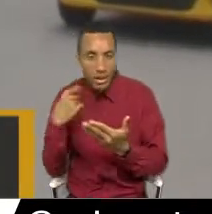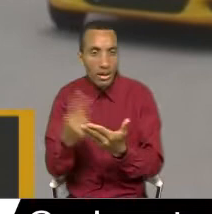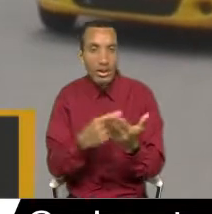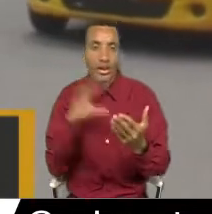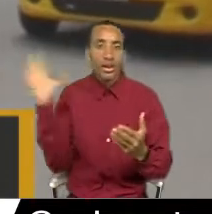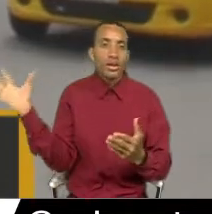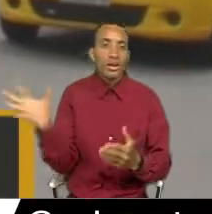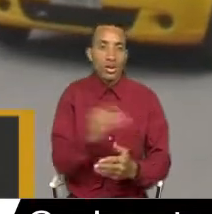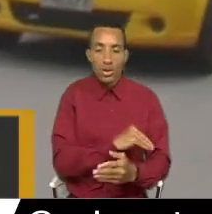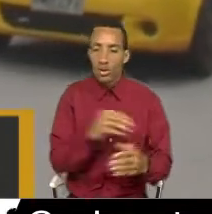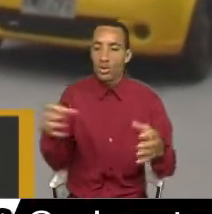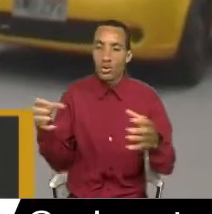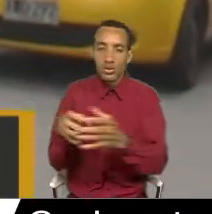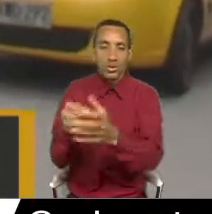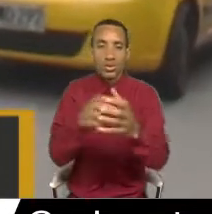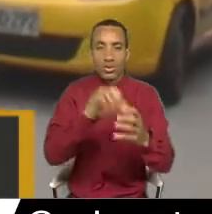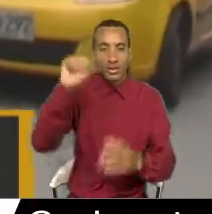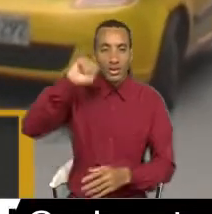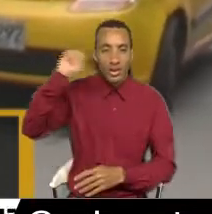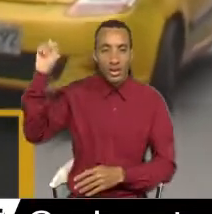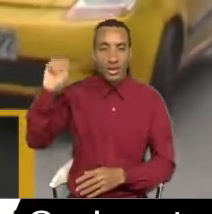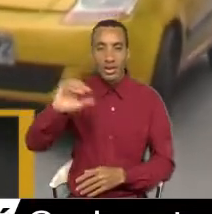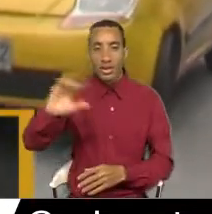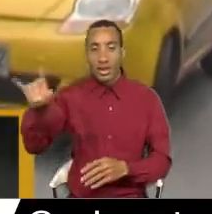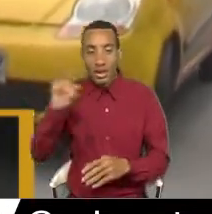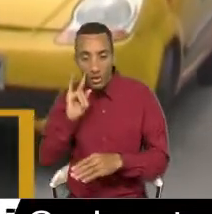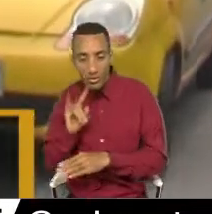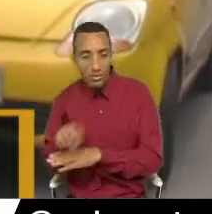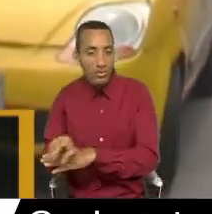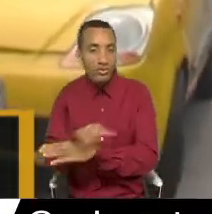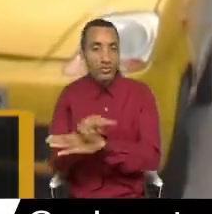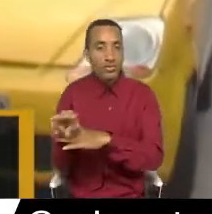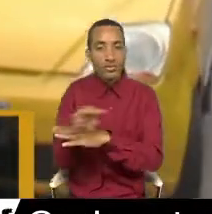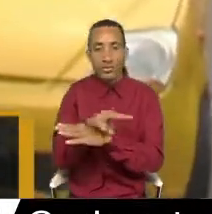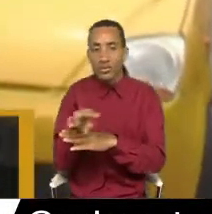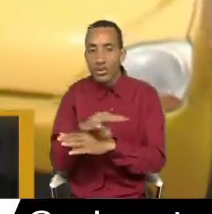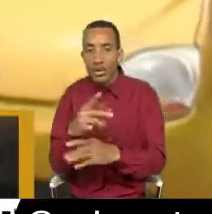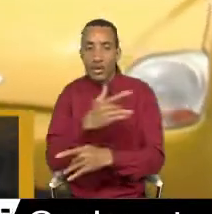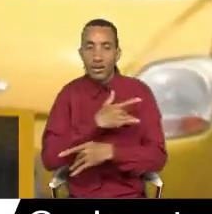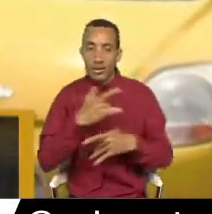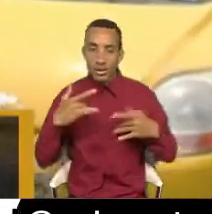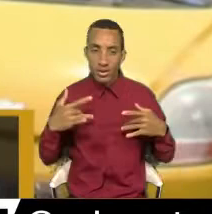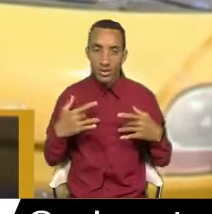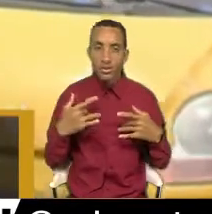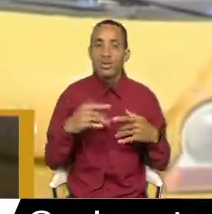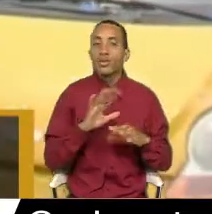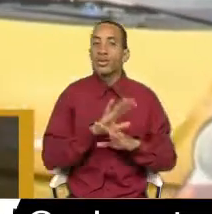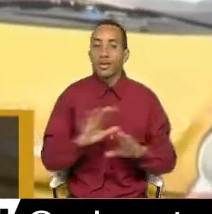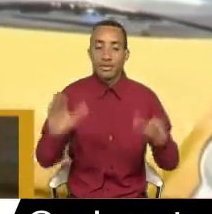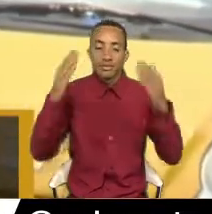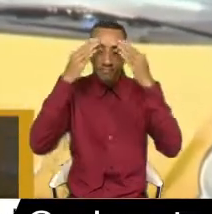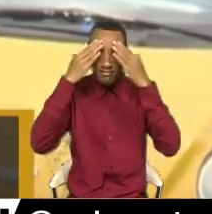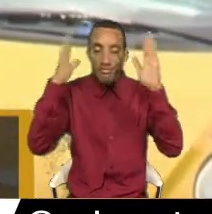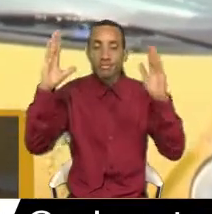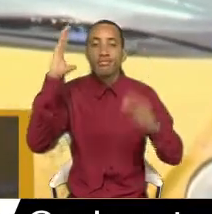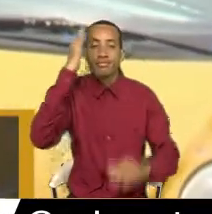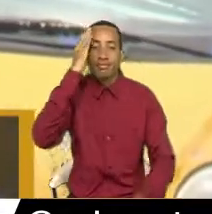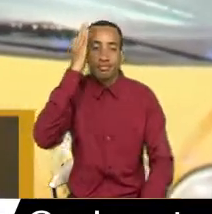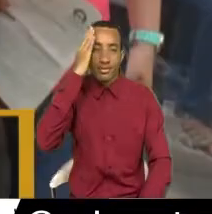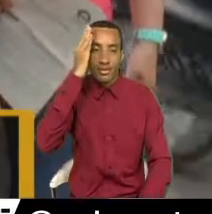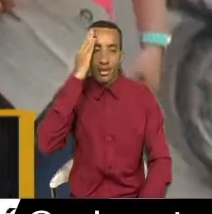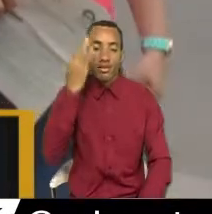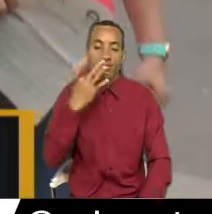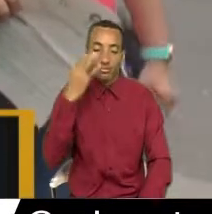sindicatos, entre los veedores de salud, entre el operador, y están enterados de la situación real que estamos